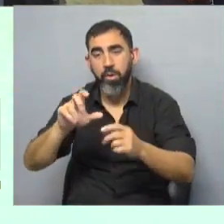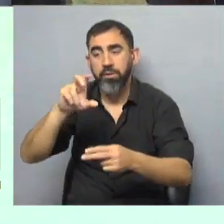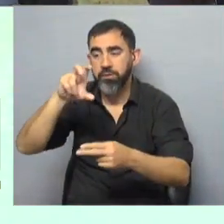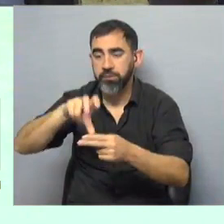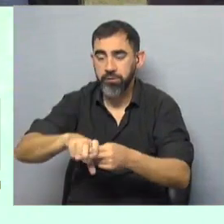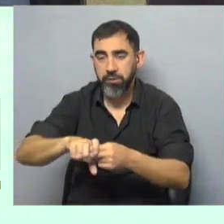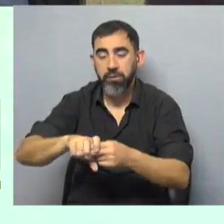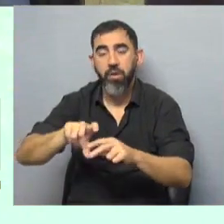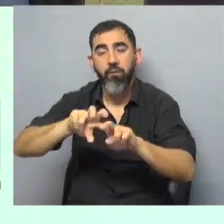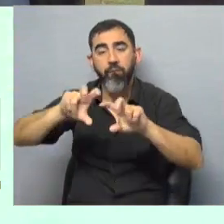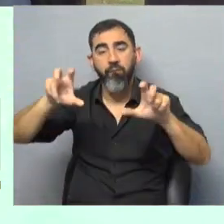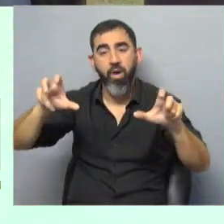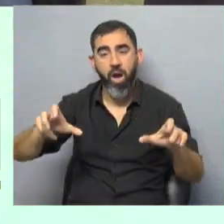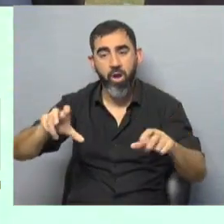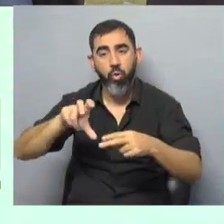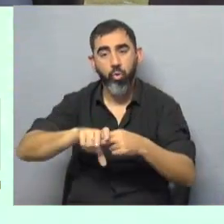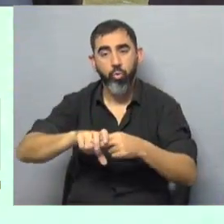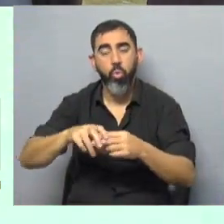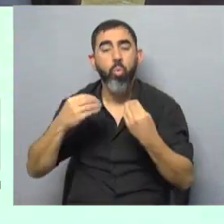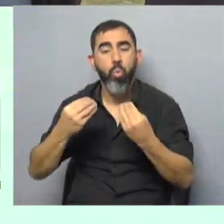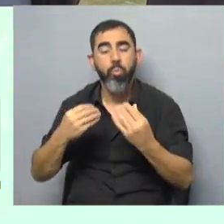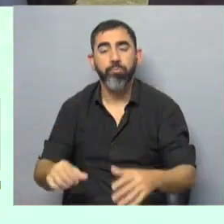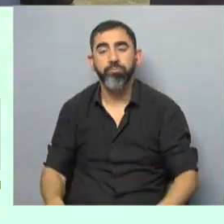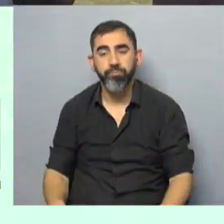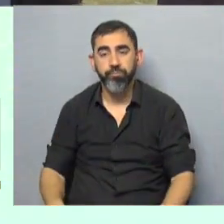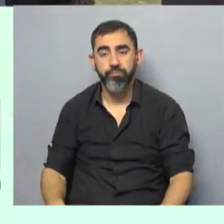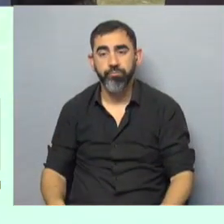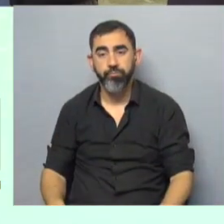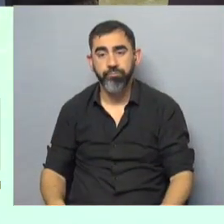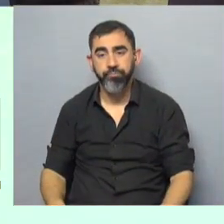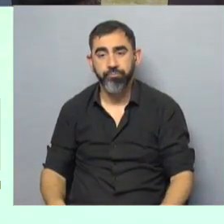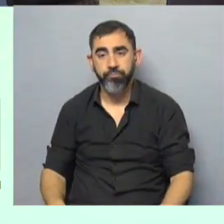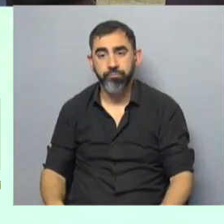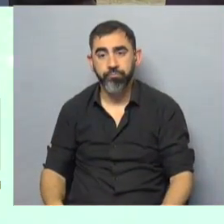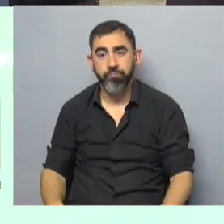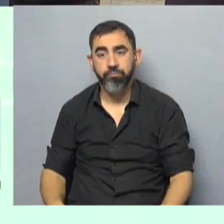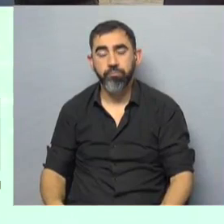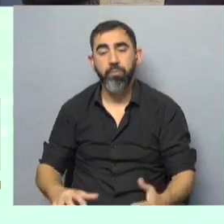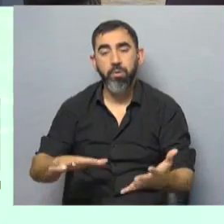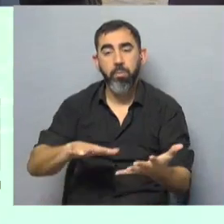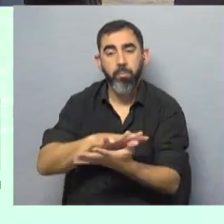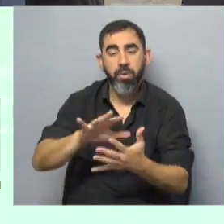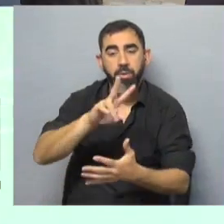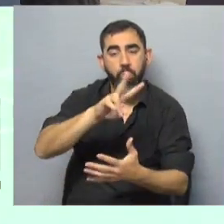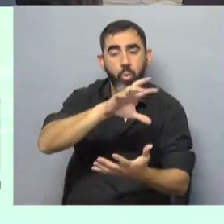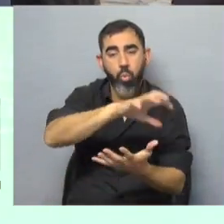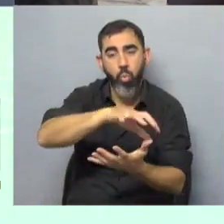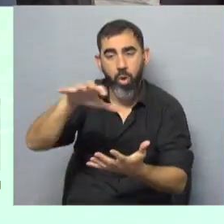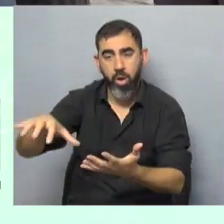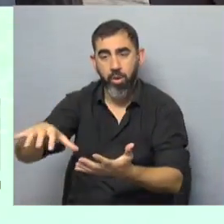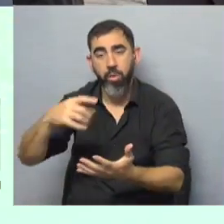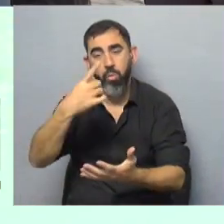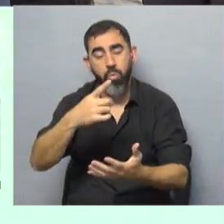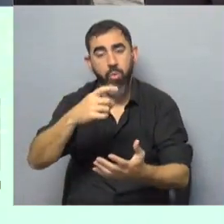siente, bancos, no sé, para que transite, ¿cómo va a ser? Sí, en realidad la plaza tiene dos sectores, una parte, como habíamos dicho